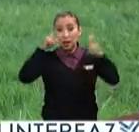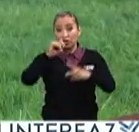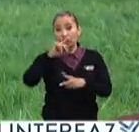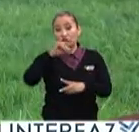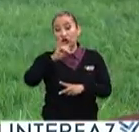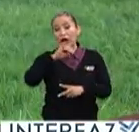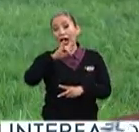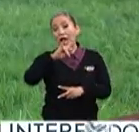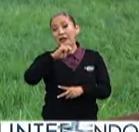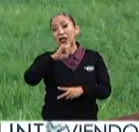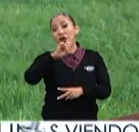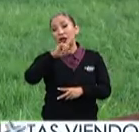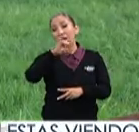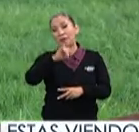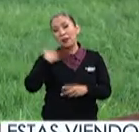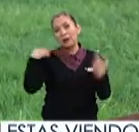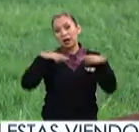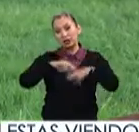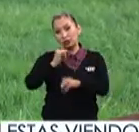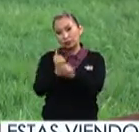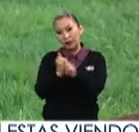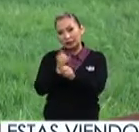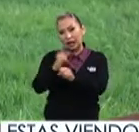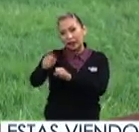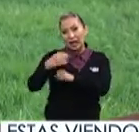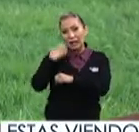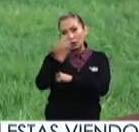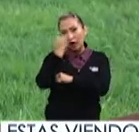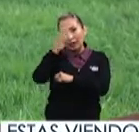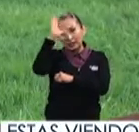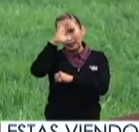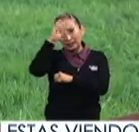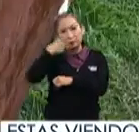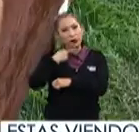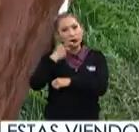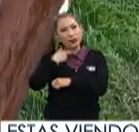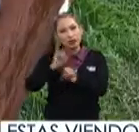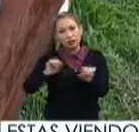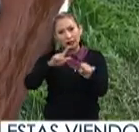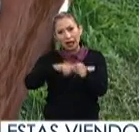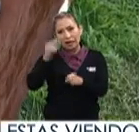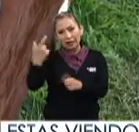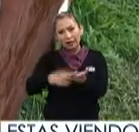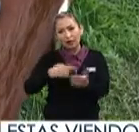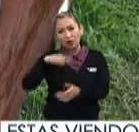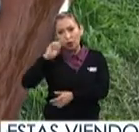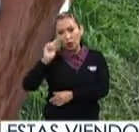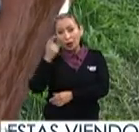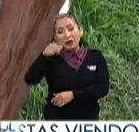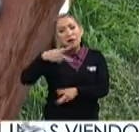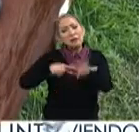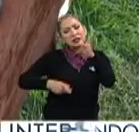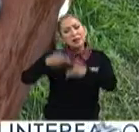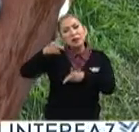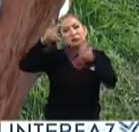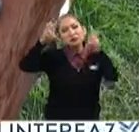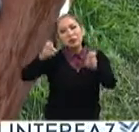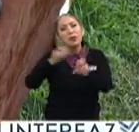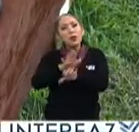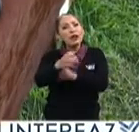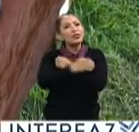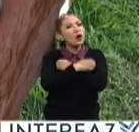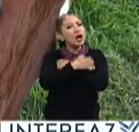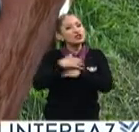doctor Javier Oliva Posada, profesor investigador de la Facultad de Ciencias Políticas y Sociales de la UNAM, con quien platicaremos sobre